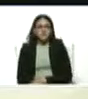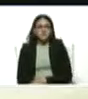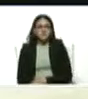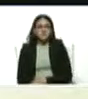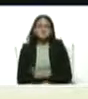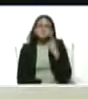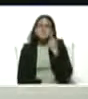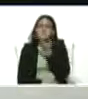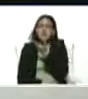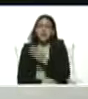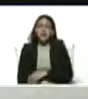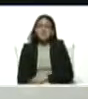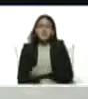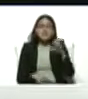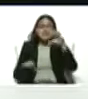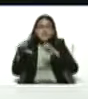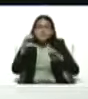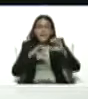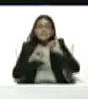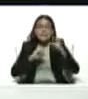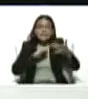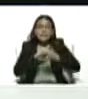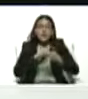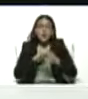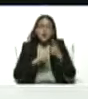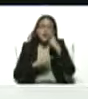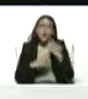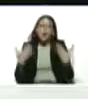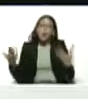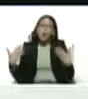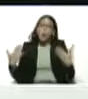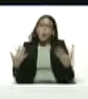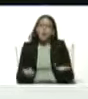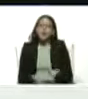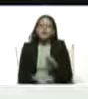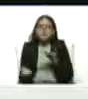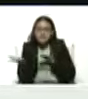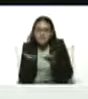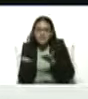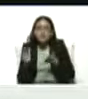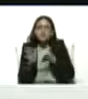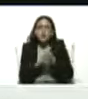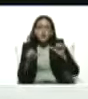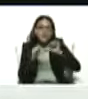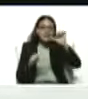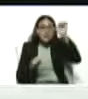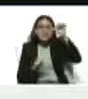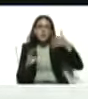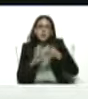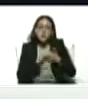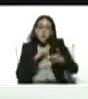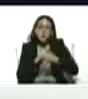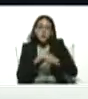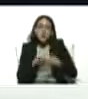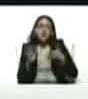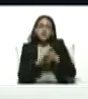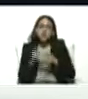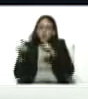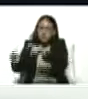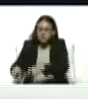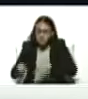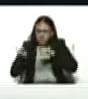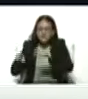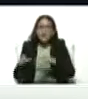La ciencia y la tecnología al máximo nivel al servicio del desarrollo de una producción agrícola